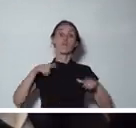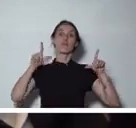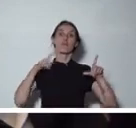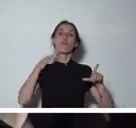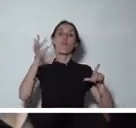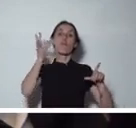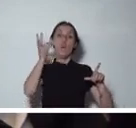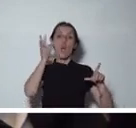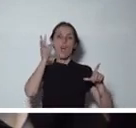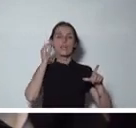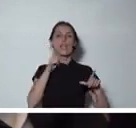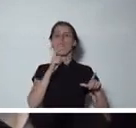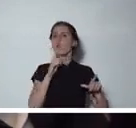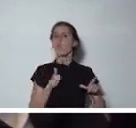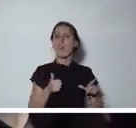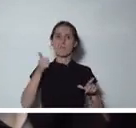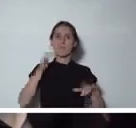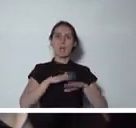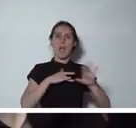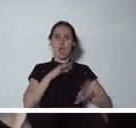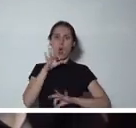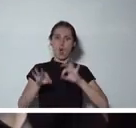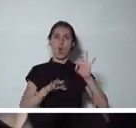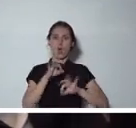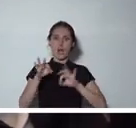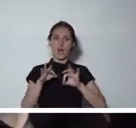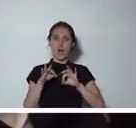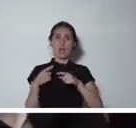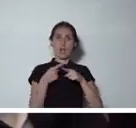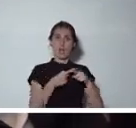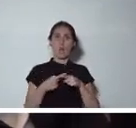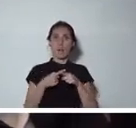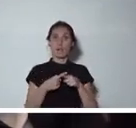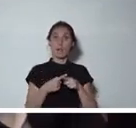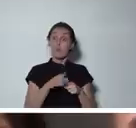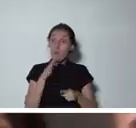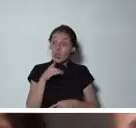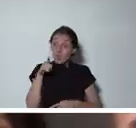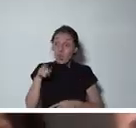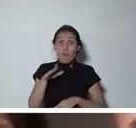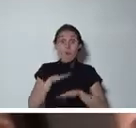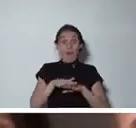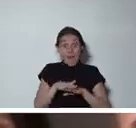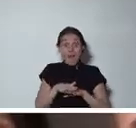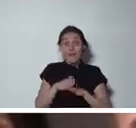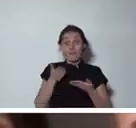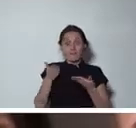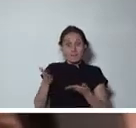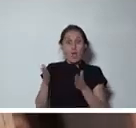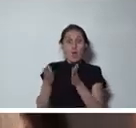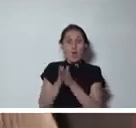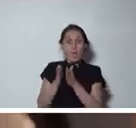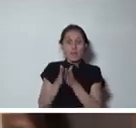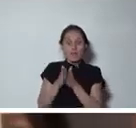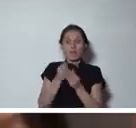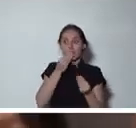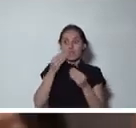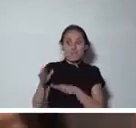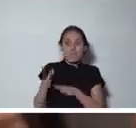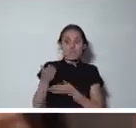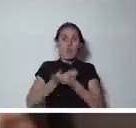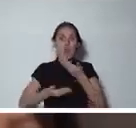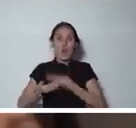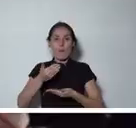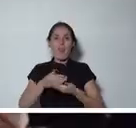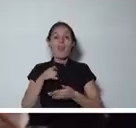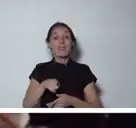tienen para organizarse y para estar aquí codo a codo con nosotras precisamente por eso es muy importante dedicar el tiempo el esfuerzo